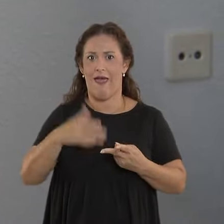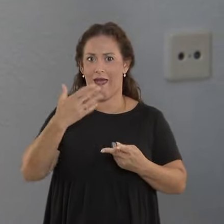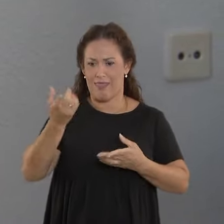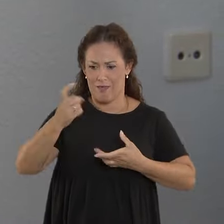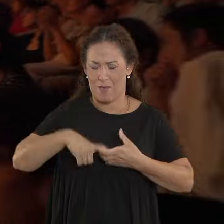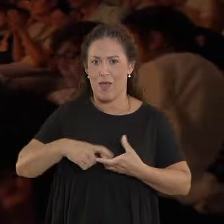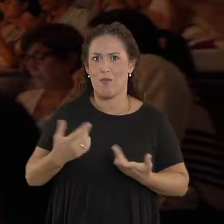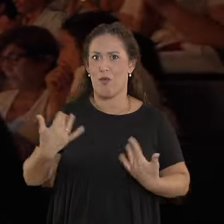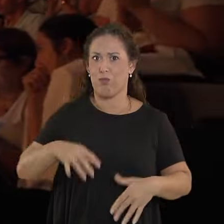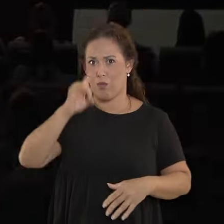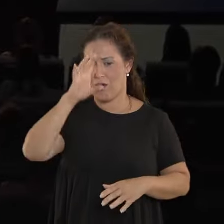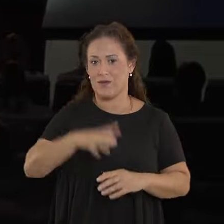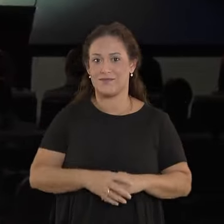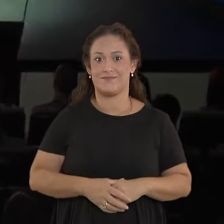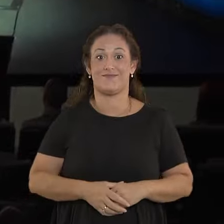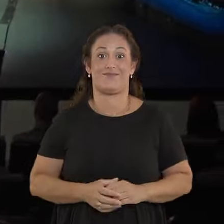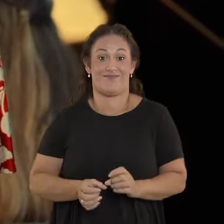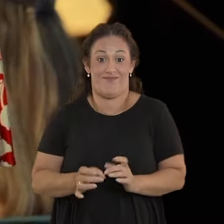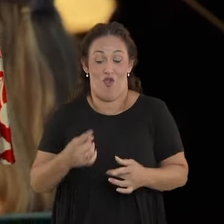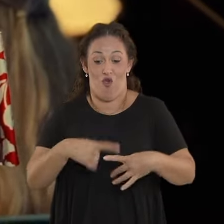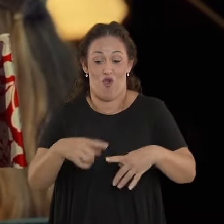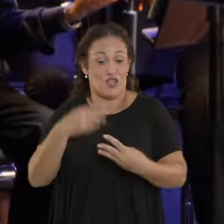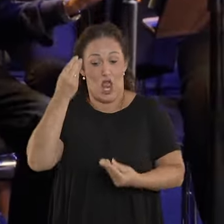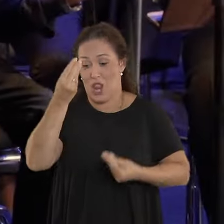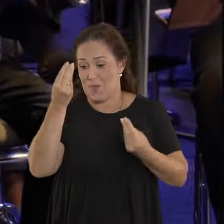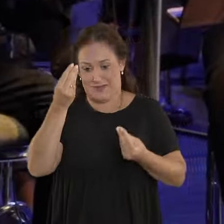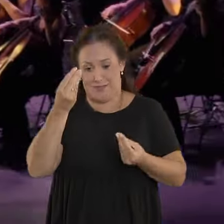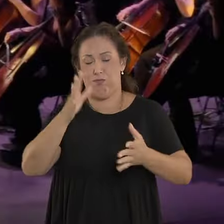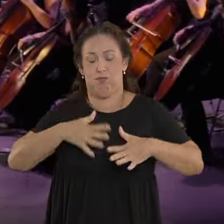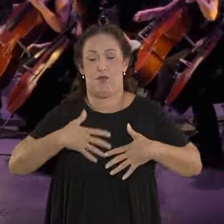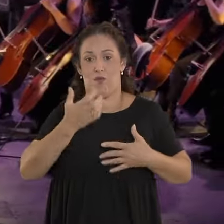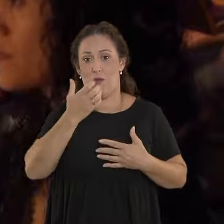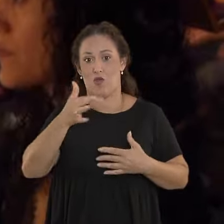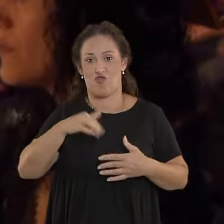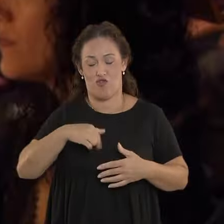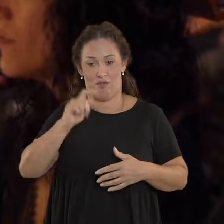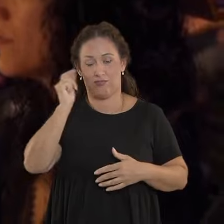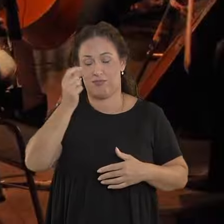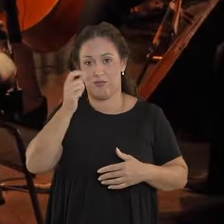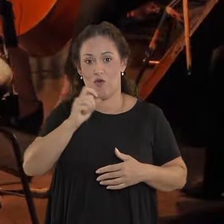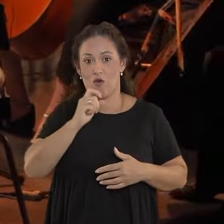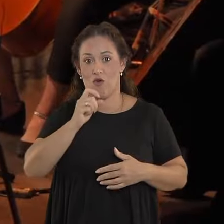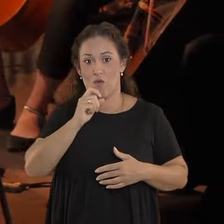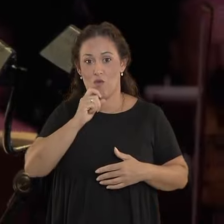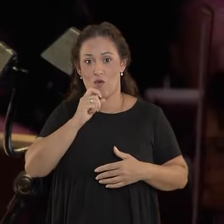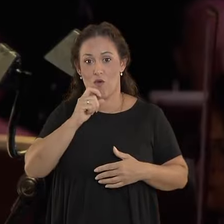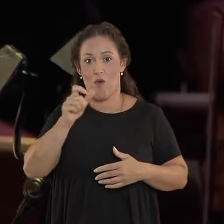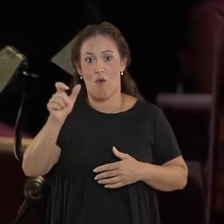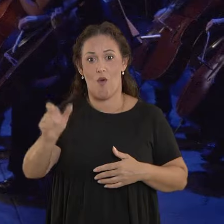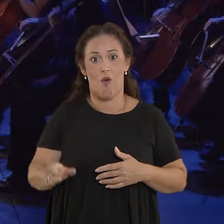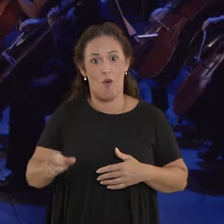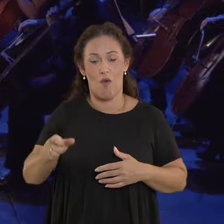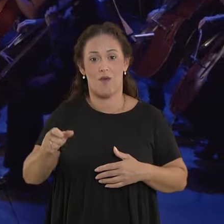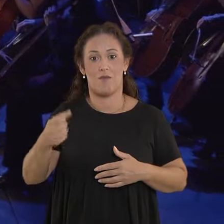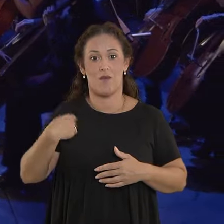de la Academia, wow, ¿eh? Son estas cosas que te cogen de improviso totalmente. Me enteré precisamente además por Justin Hartwich, el